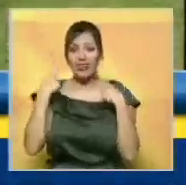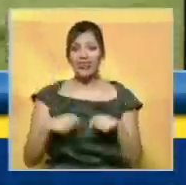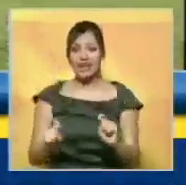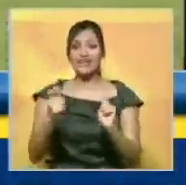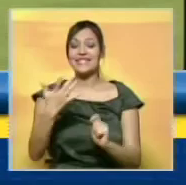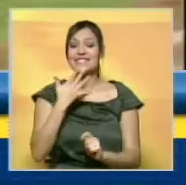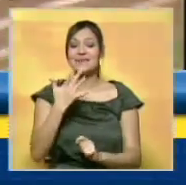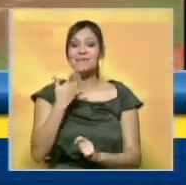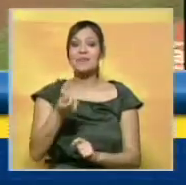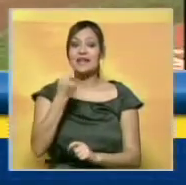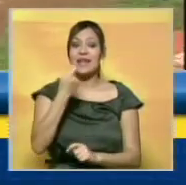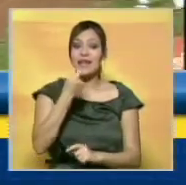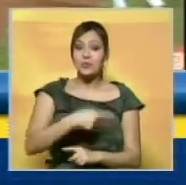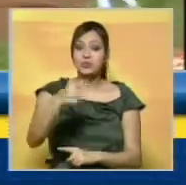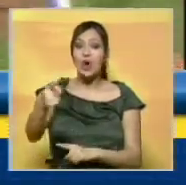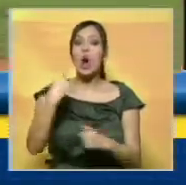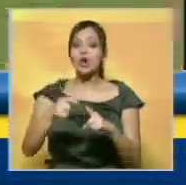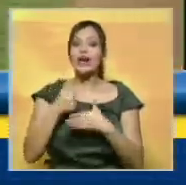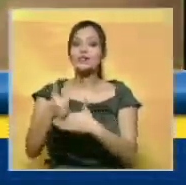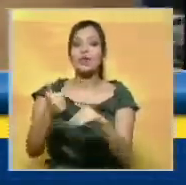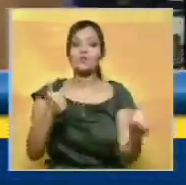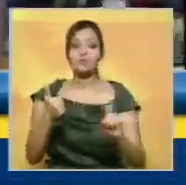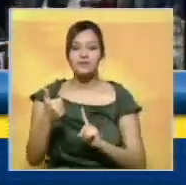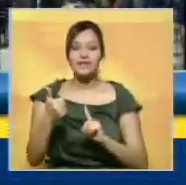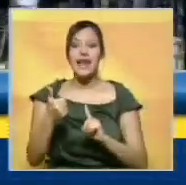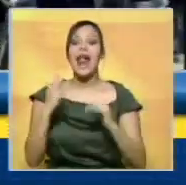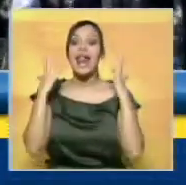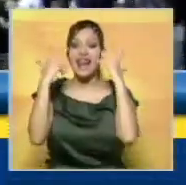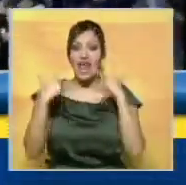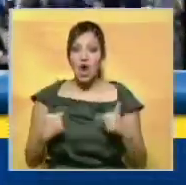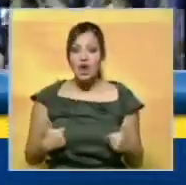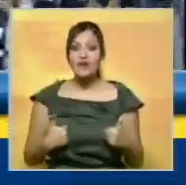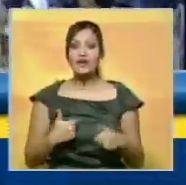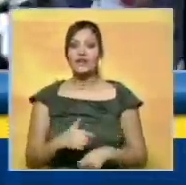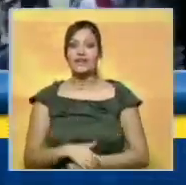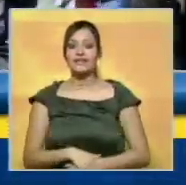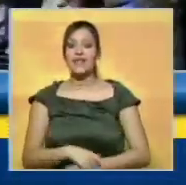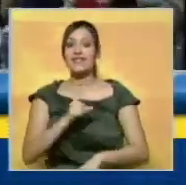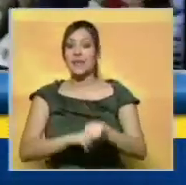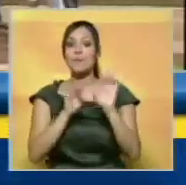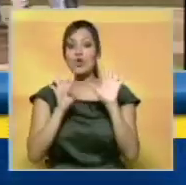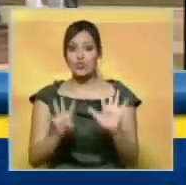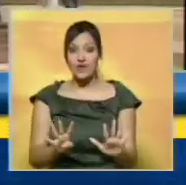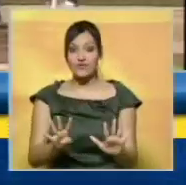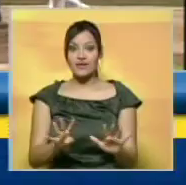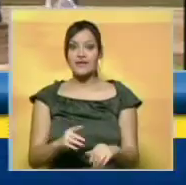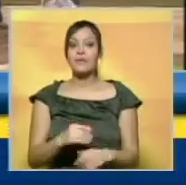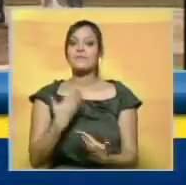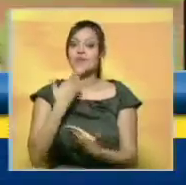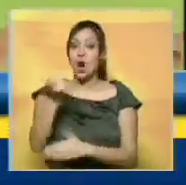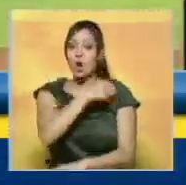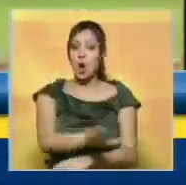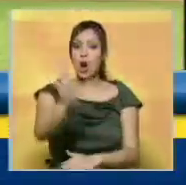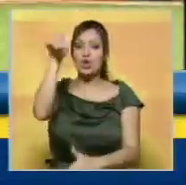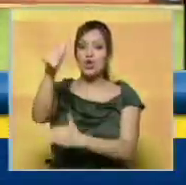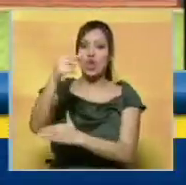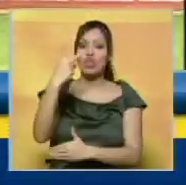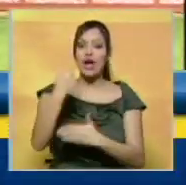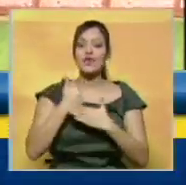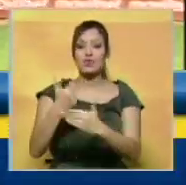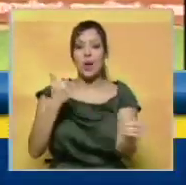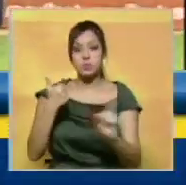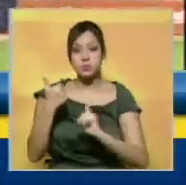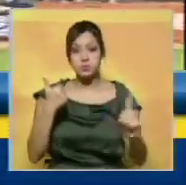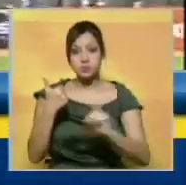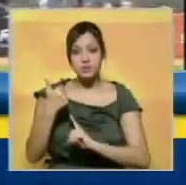de Alex Cabrera remolcó otra anotación. Amigos, los Leones dieron la estocada en el noveno, primero con jonrón de 2 rayitas de Jesús